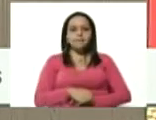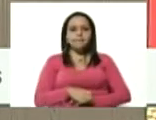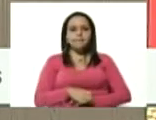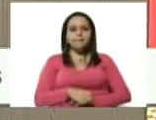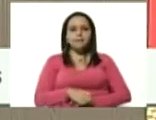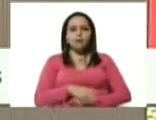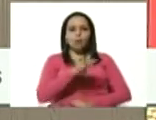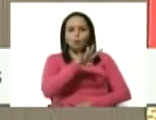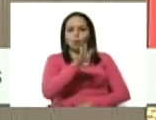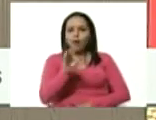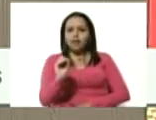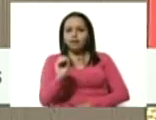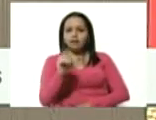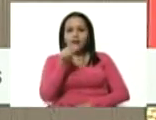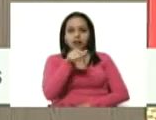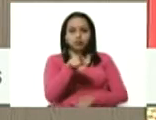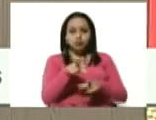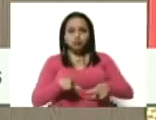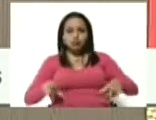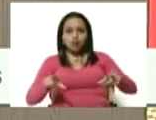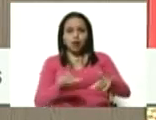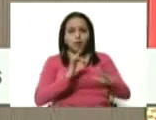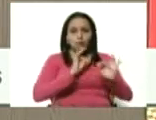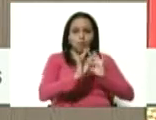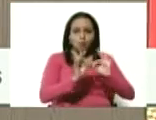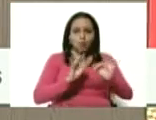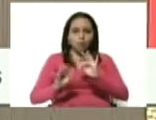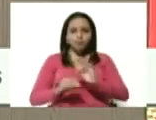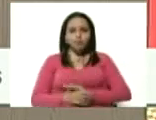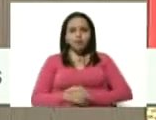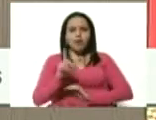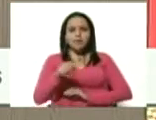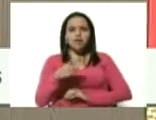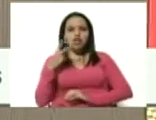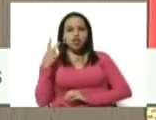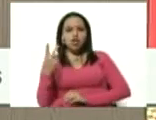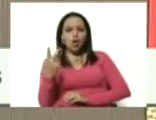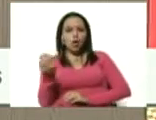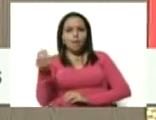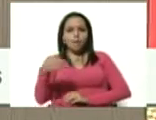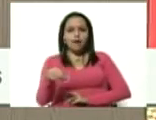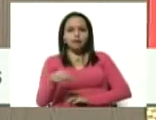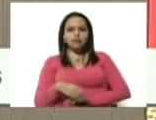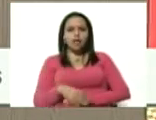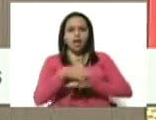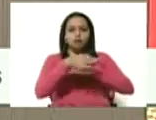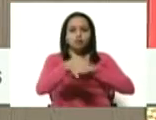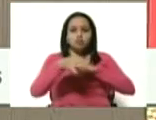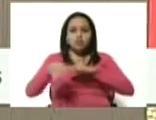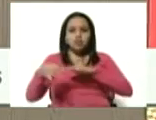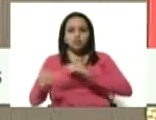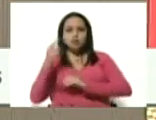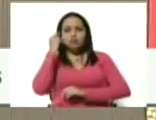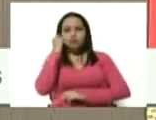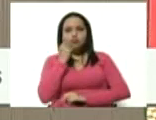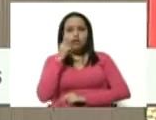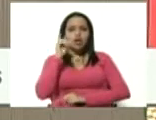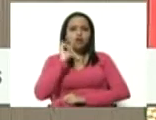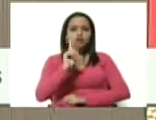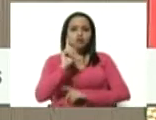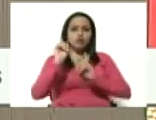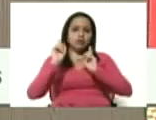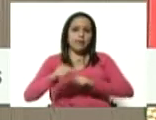los 40 casos en este foco. Luego hay dos casos más en el municipio Sucre y un caso